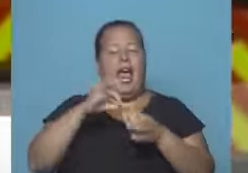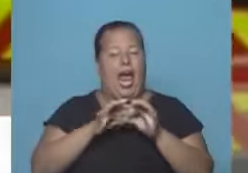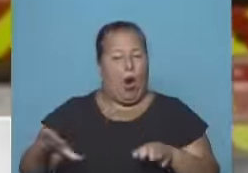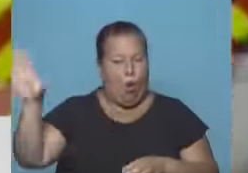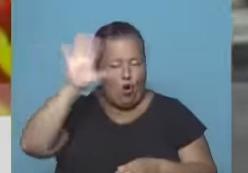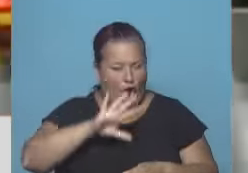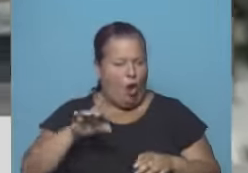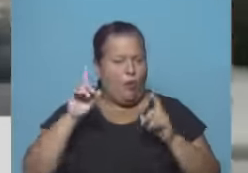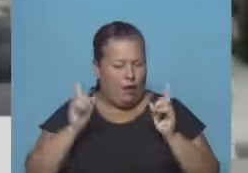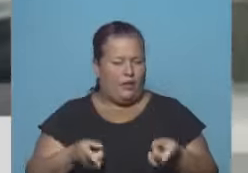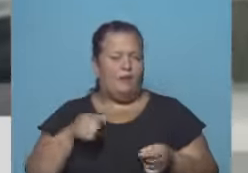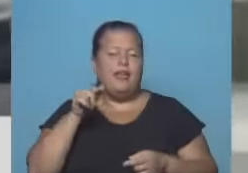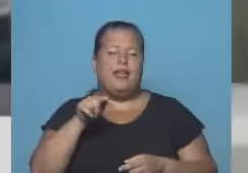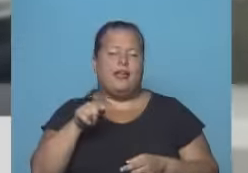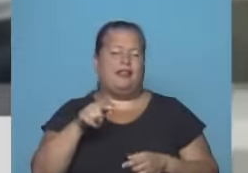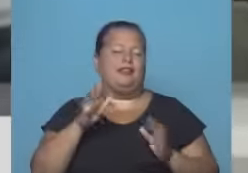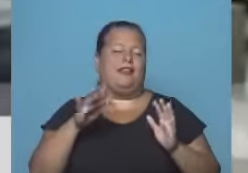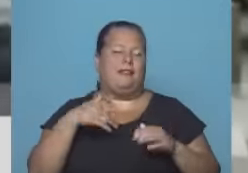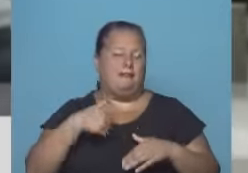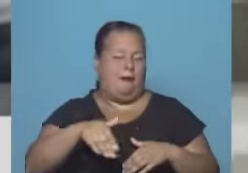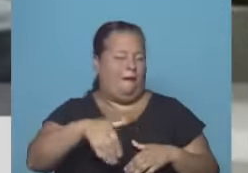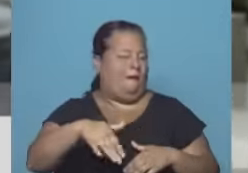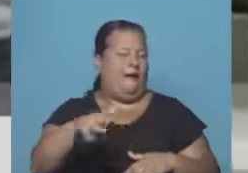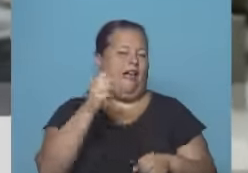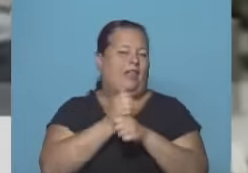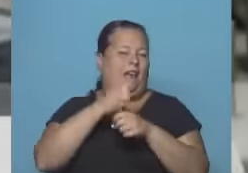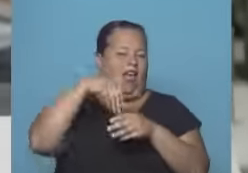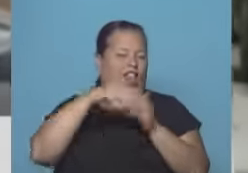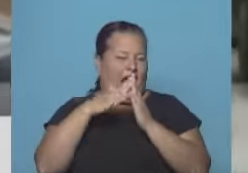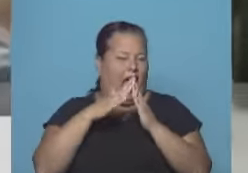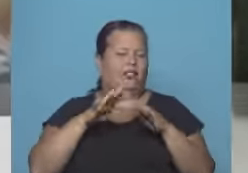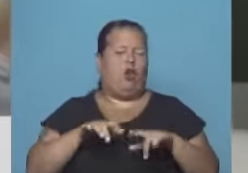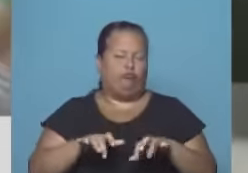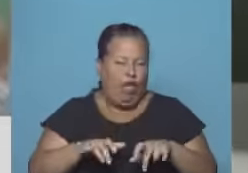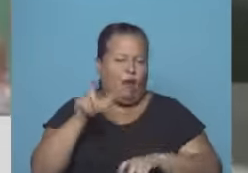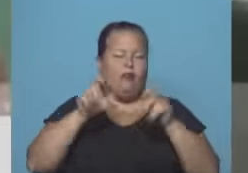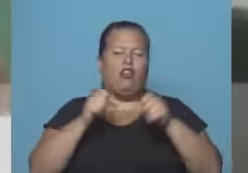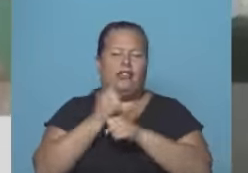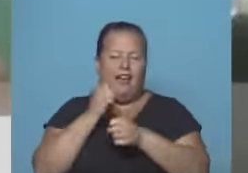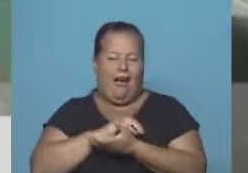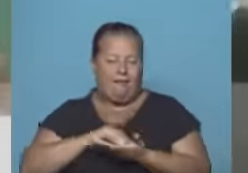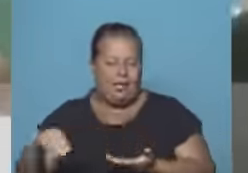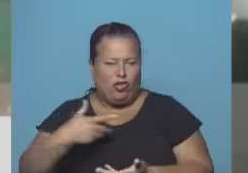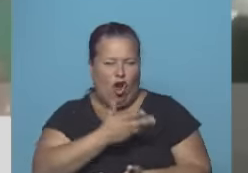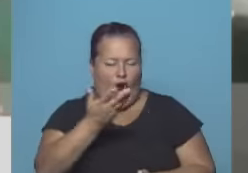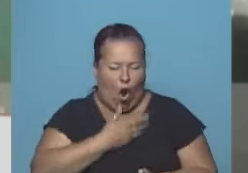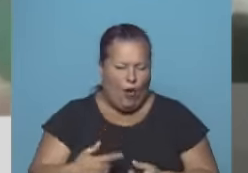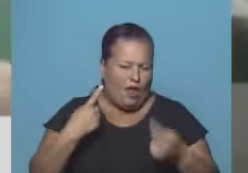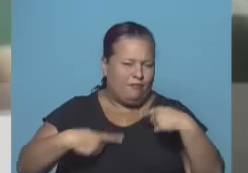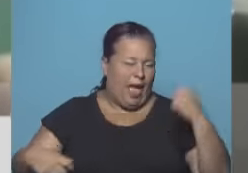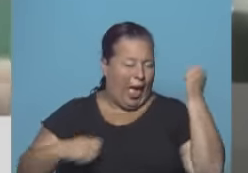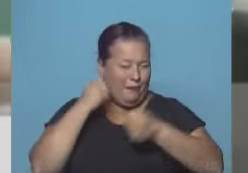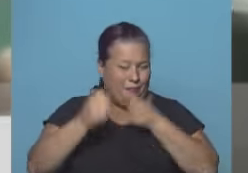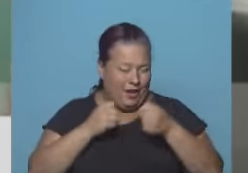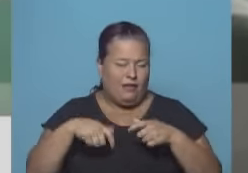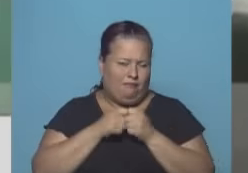toda Europa en sí, esta posibilidad cada vez más cercana de trabajar desde su hogar con las computadoras, la gente que trabaja en la administración pública o en diferentes empresas.